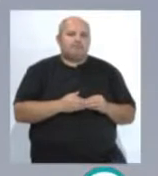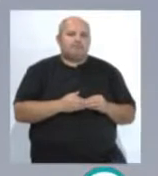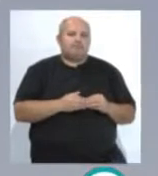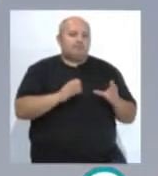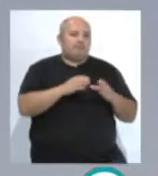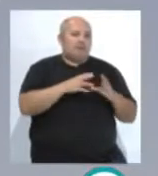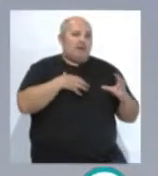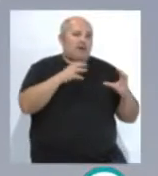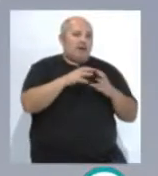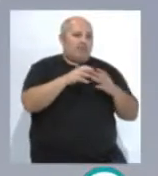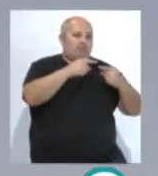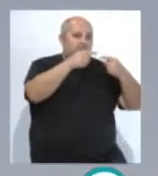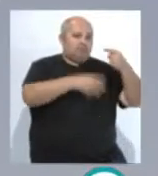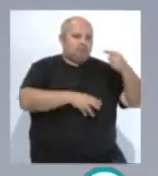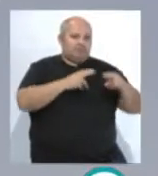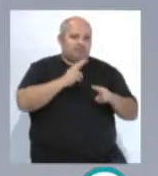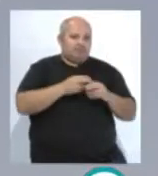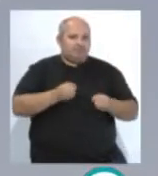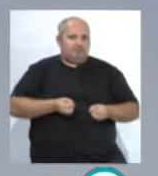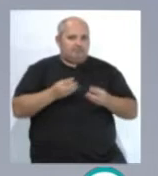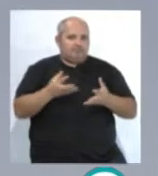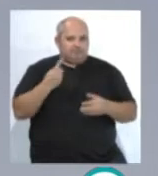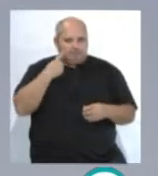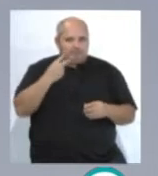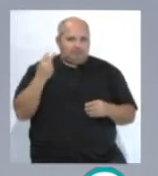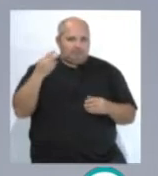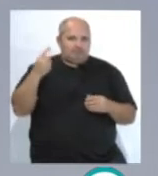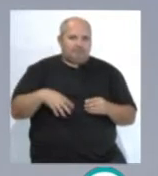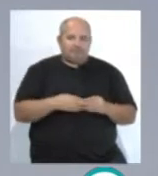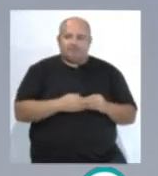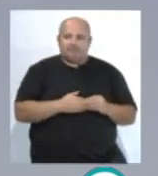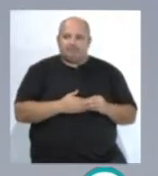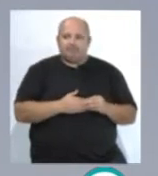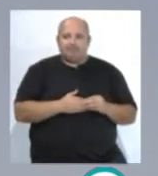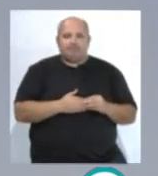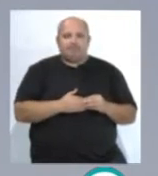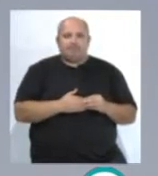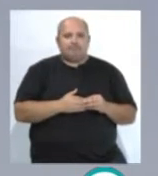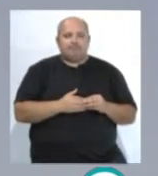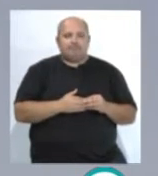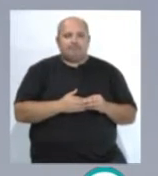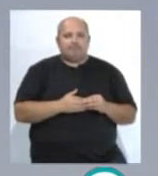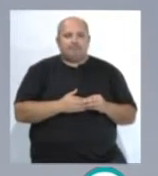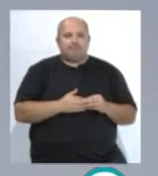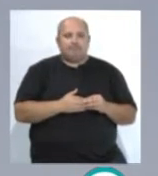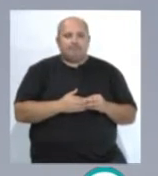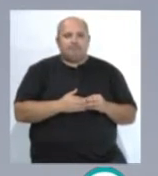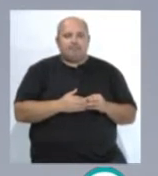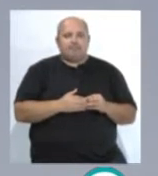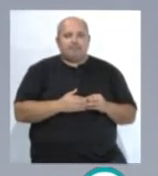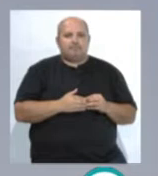Por parte del equipo granadino, Ruiz Silva en la portería, Víctor Díaz, Germán Sánchez, el hermano de